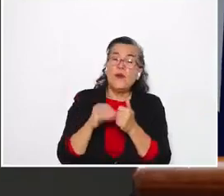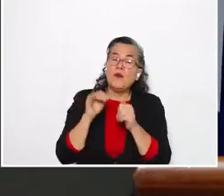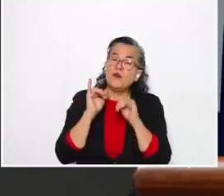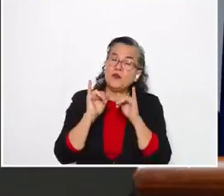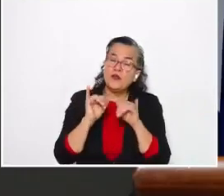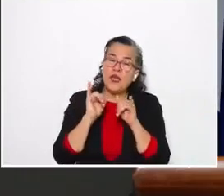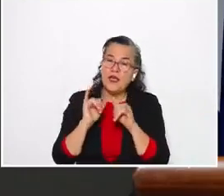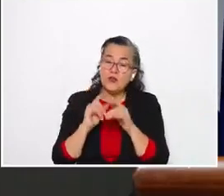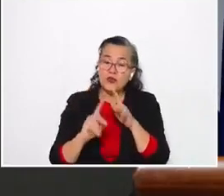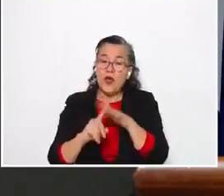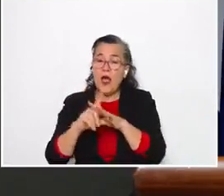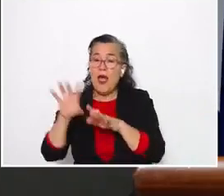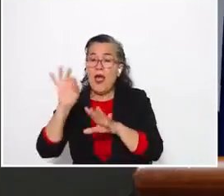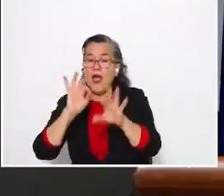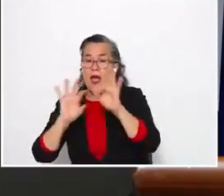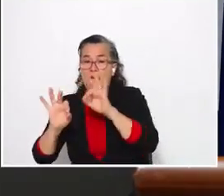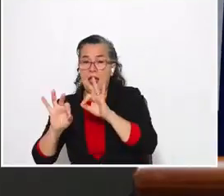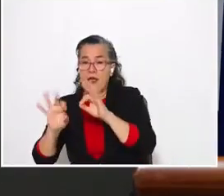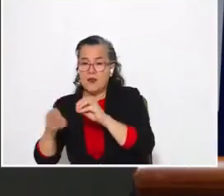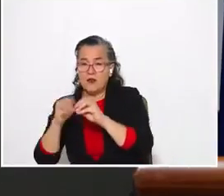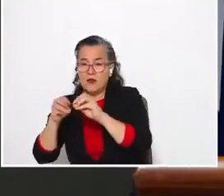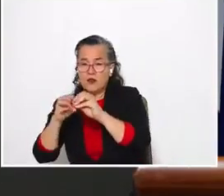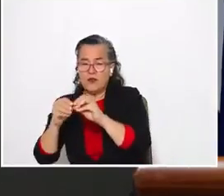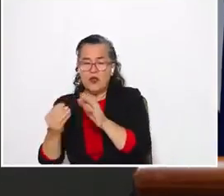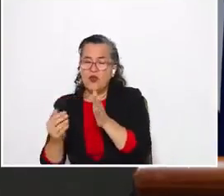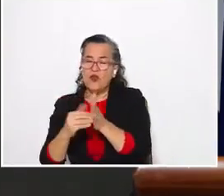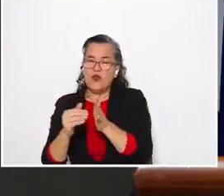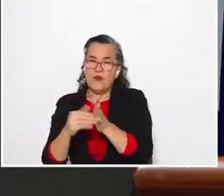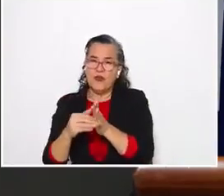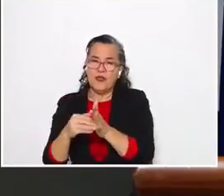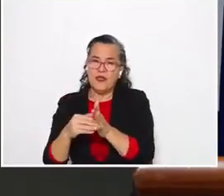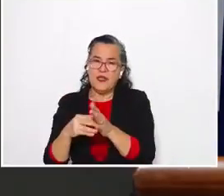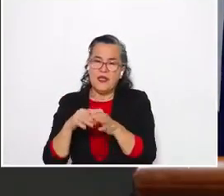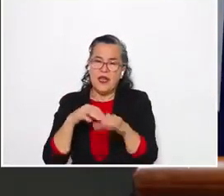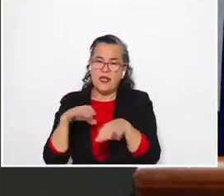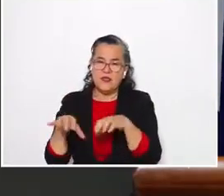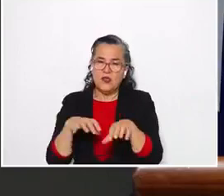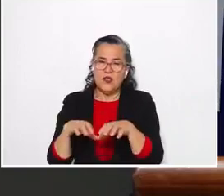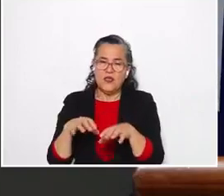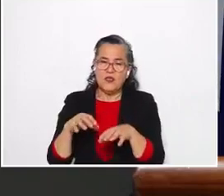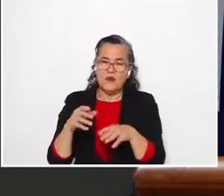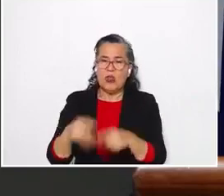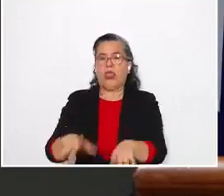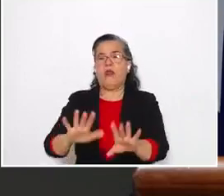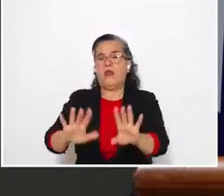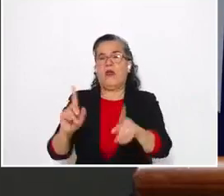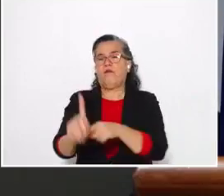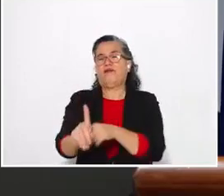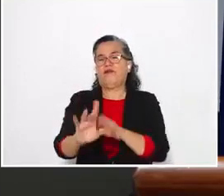esos hallazgos en lugar de repetir acciones improvisadas.